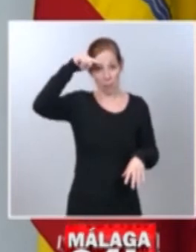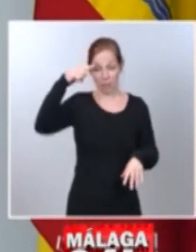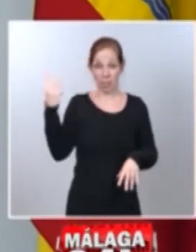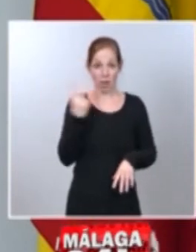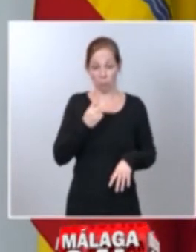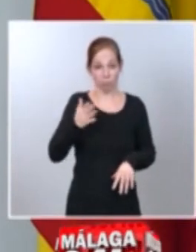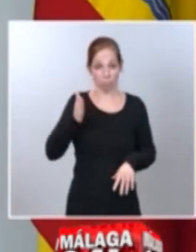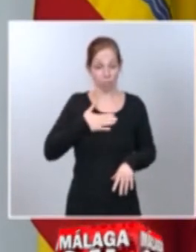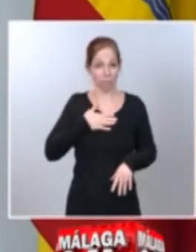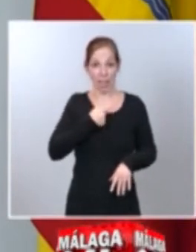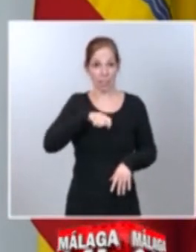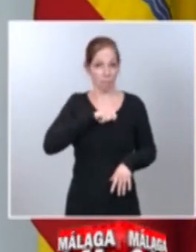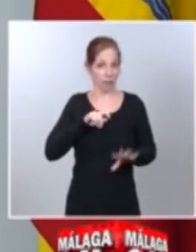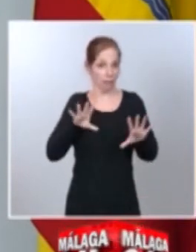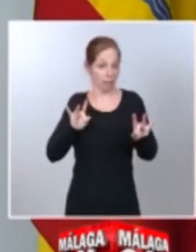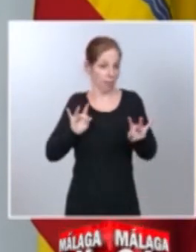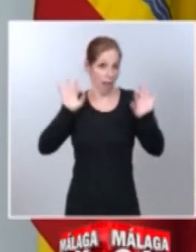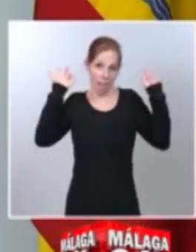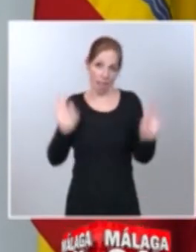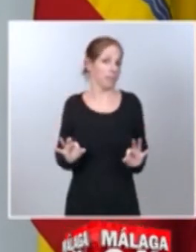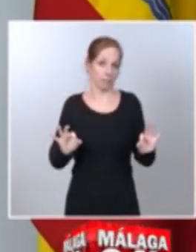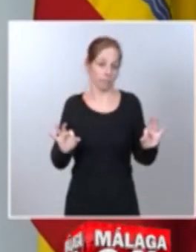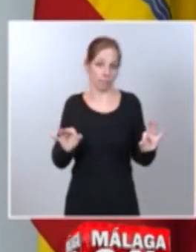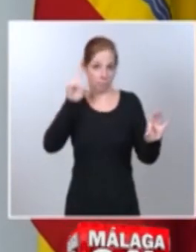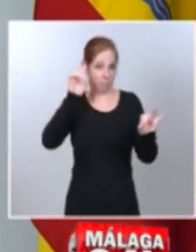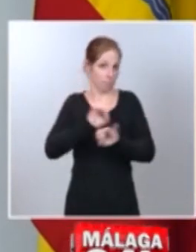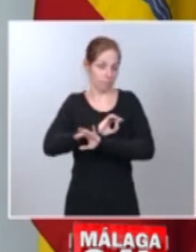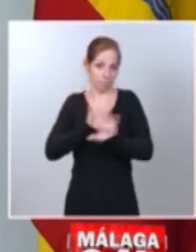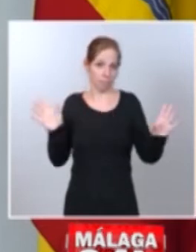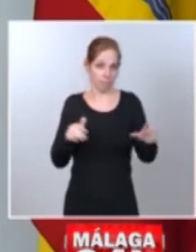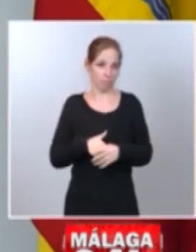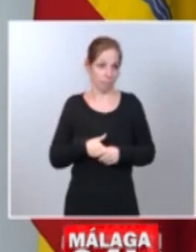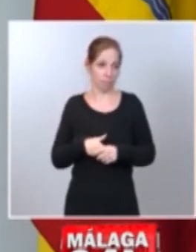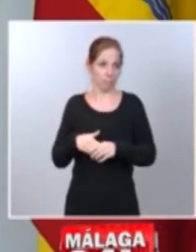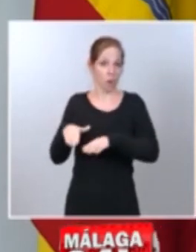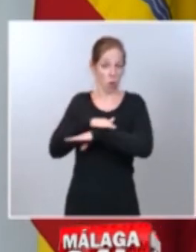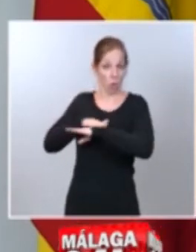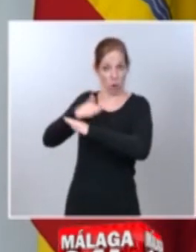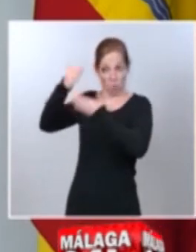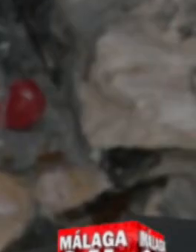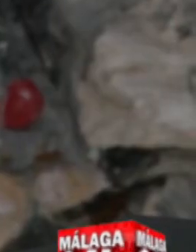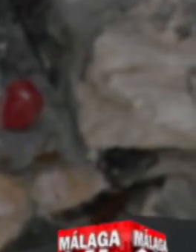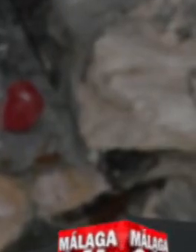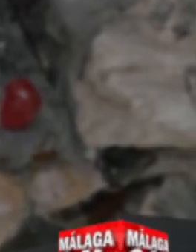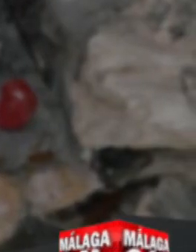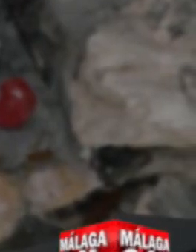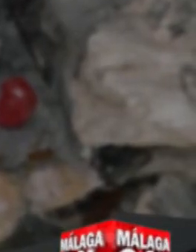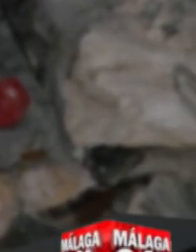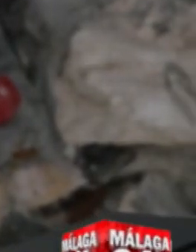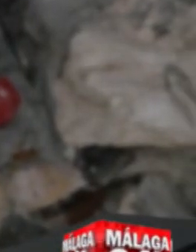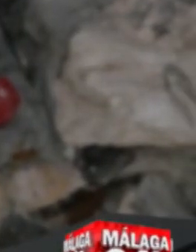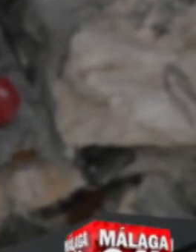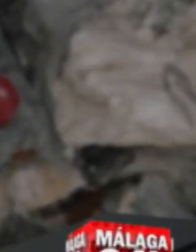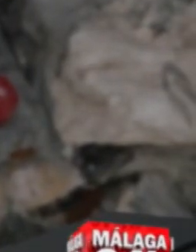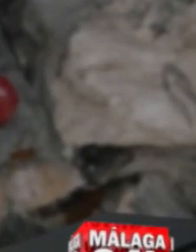tema. Lo conoce muy bien el gobierno marroquí y no hay tema. Y precisamente Carmen